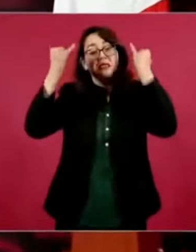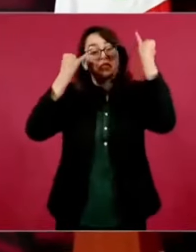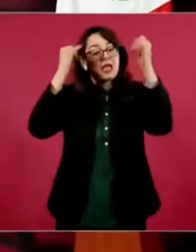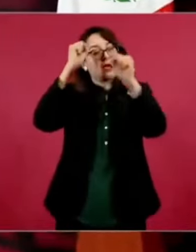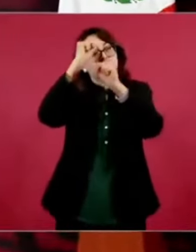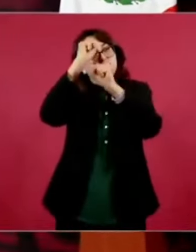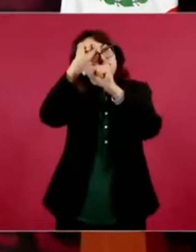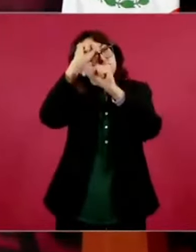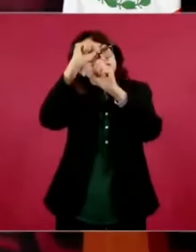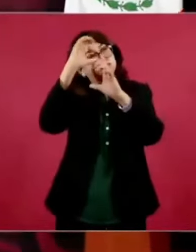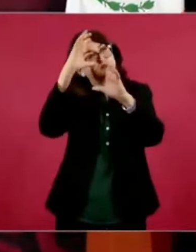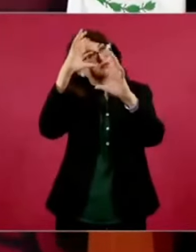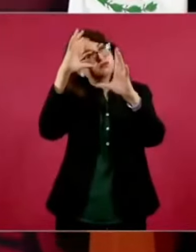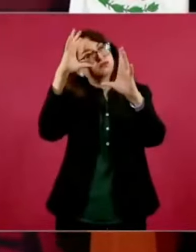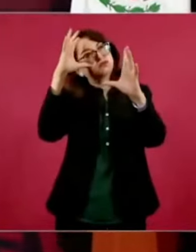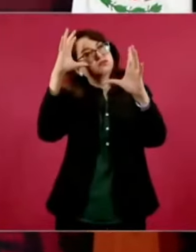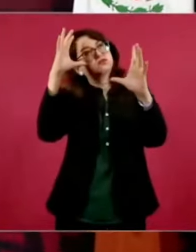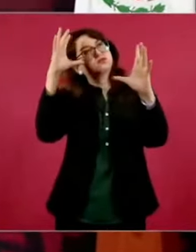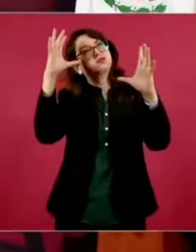inversionistas,